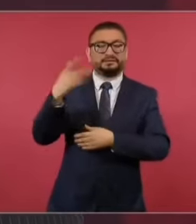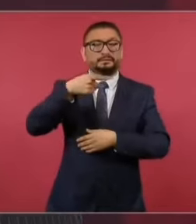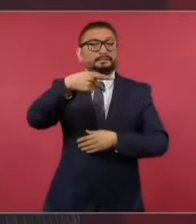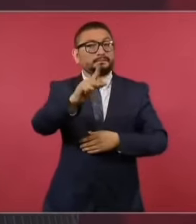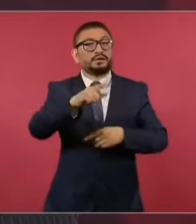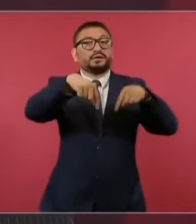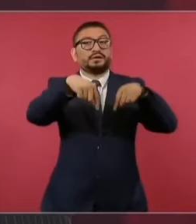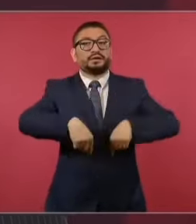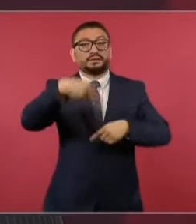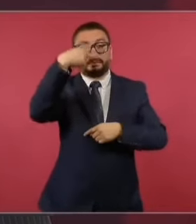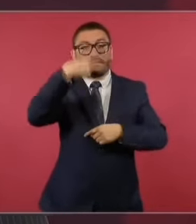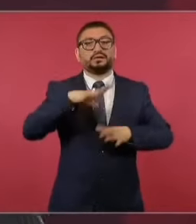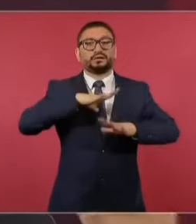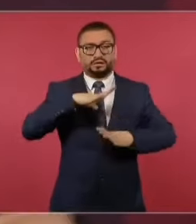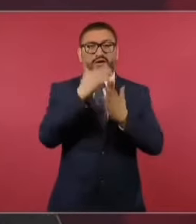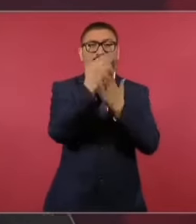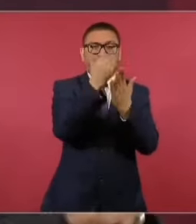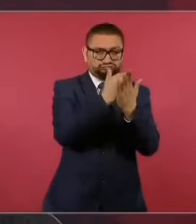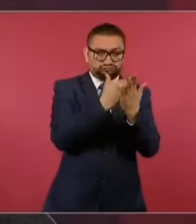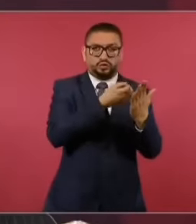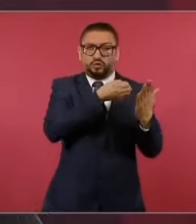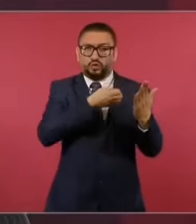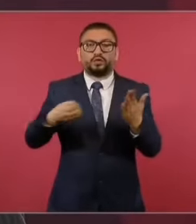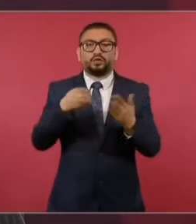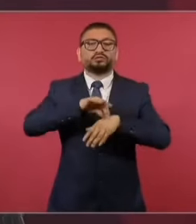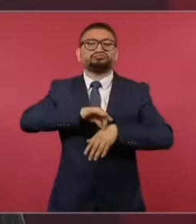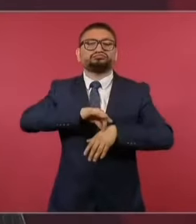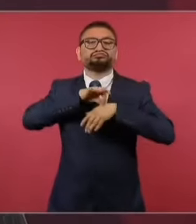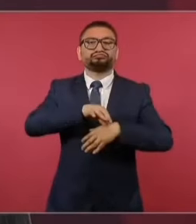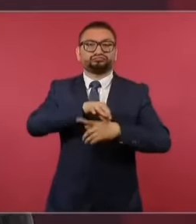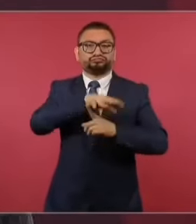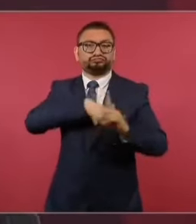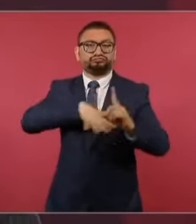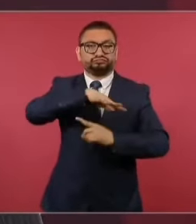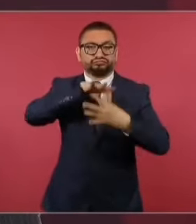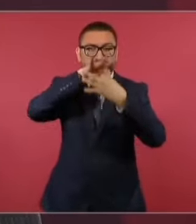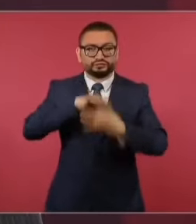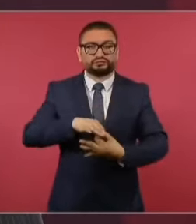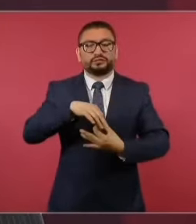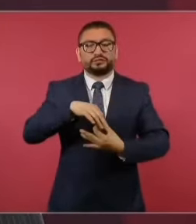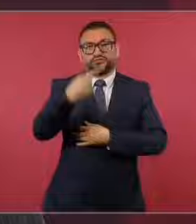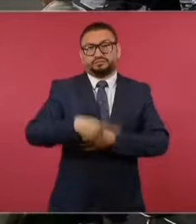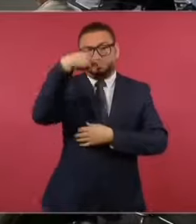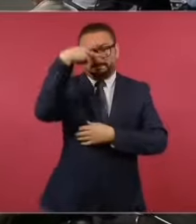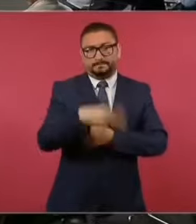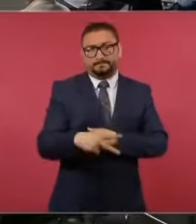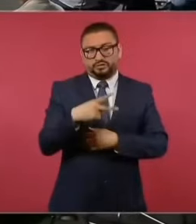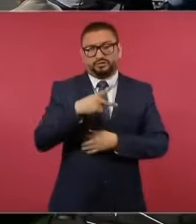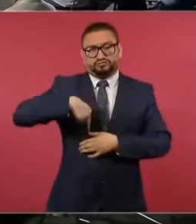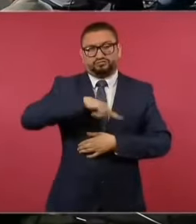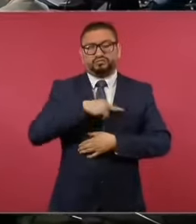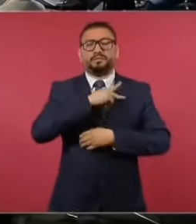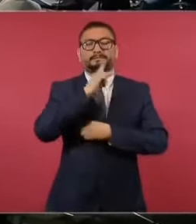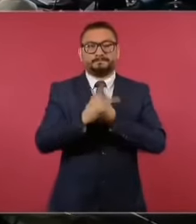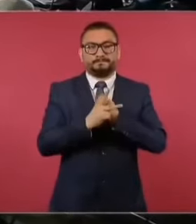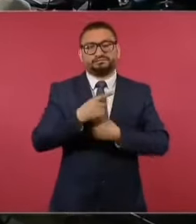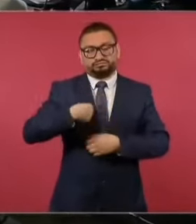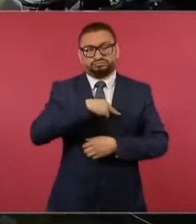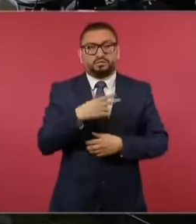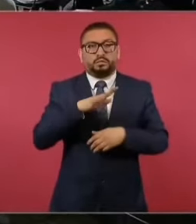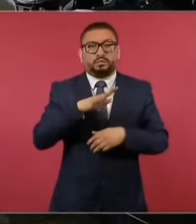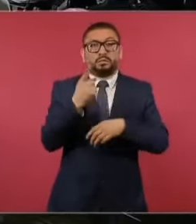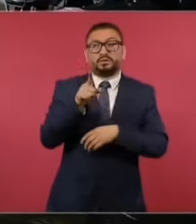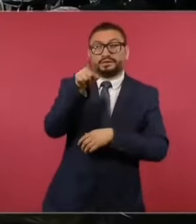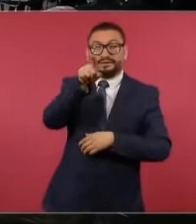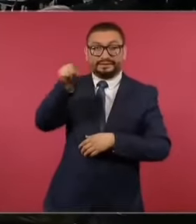una agenda de acuerdo a la realidad de nuestro país, porque ellos en